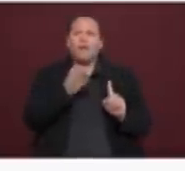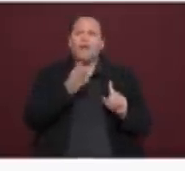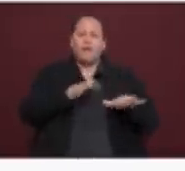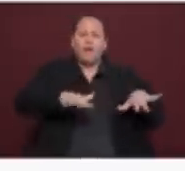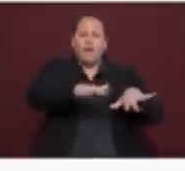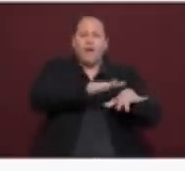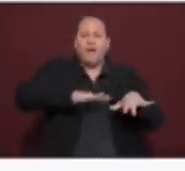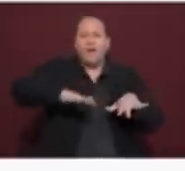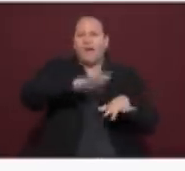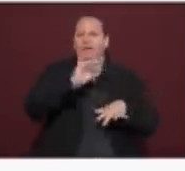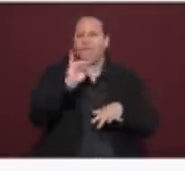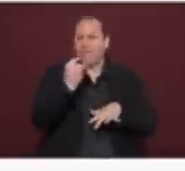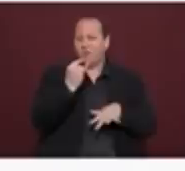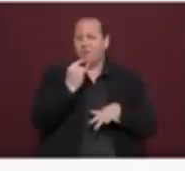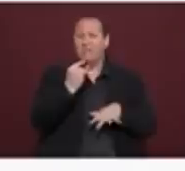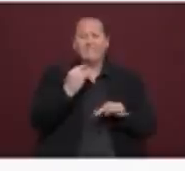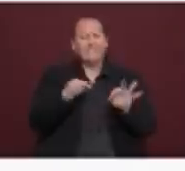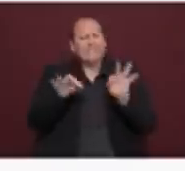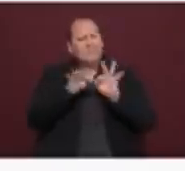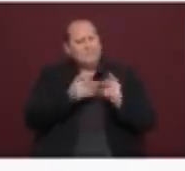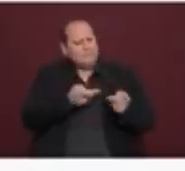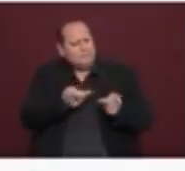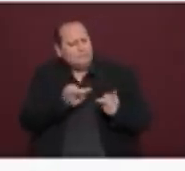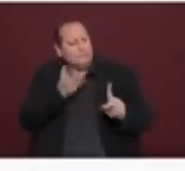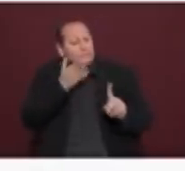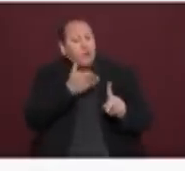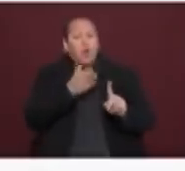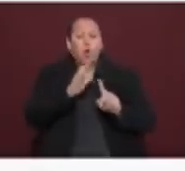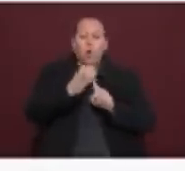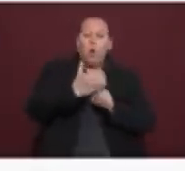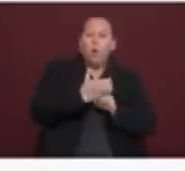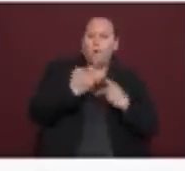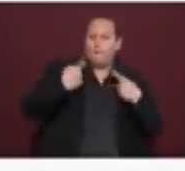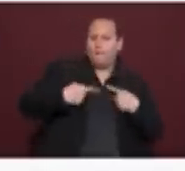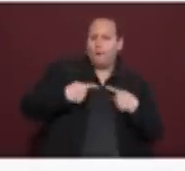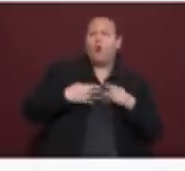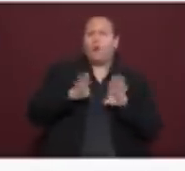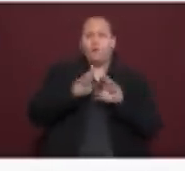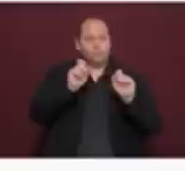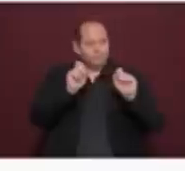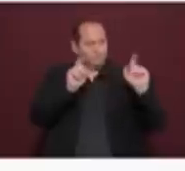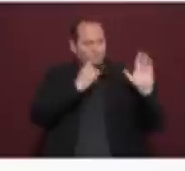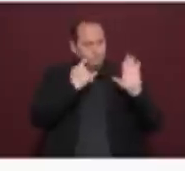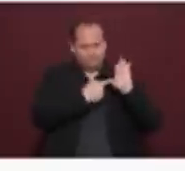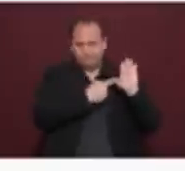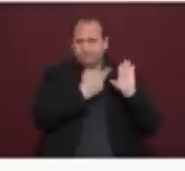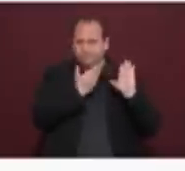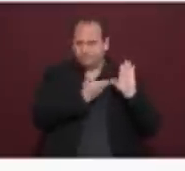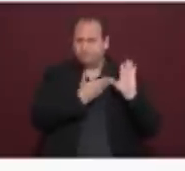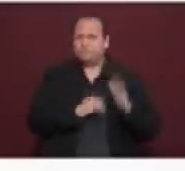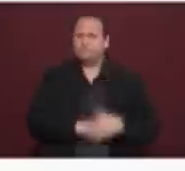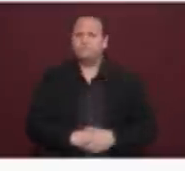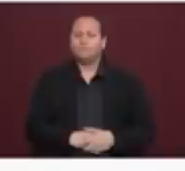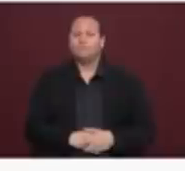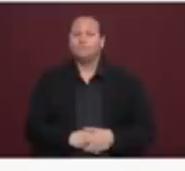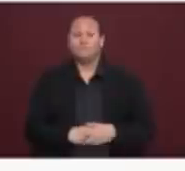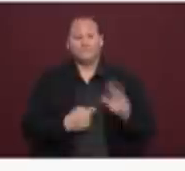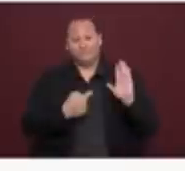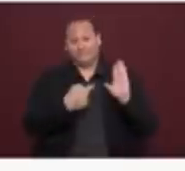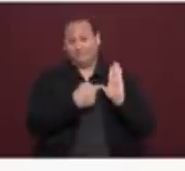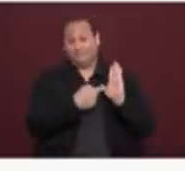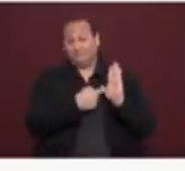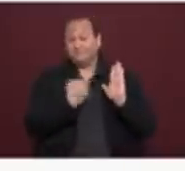estableciendo como estrategia de protección ciudadana la siguiente por favor esto es lo que